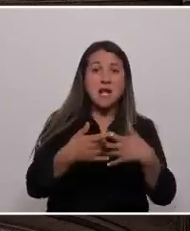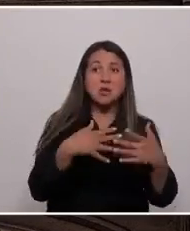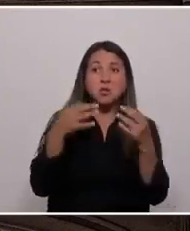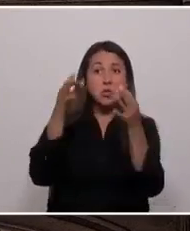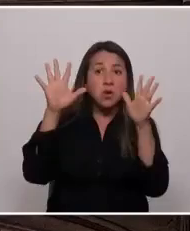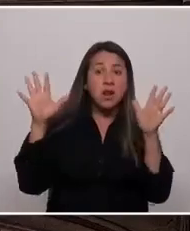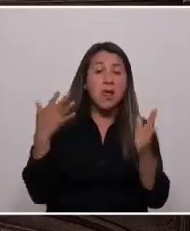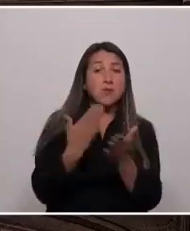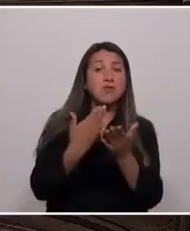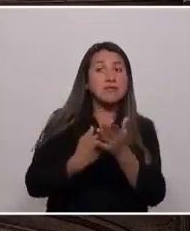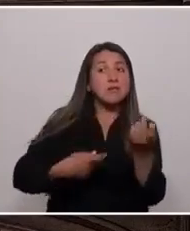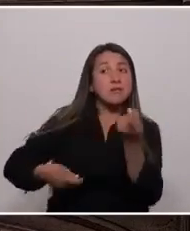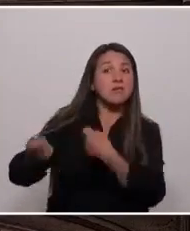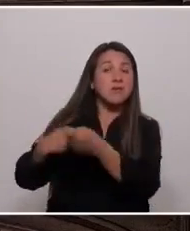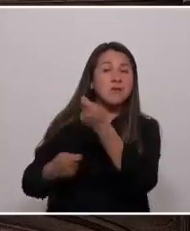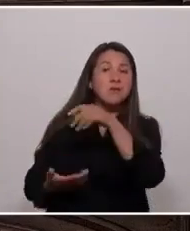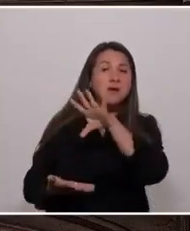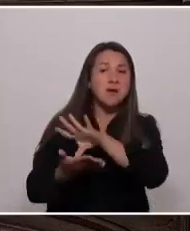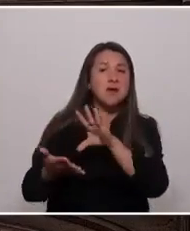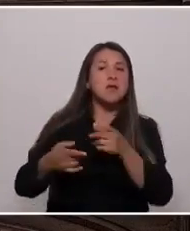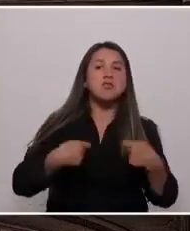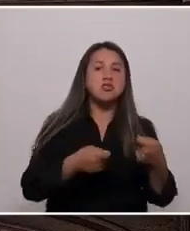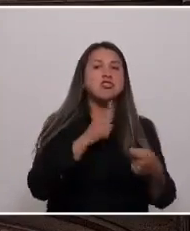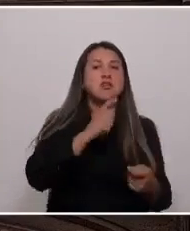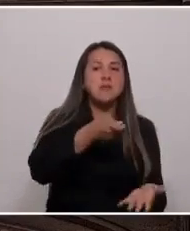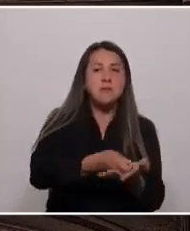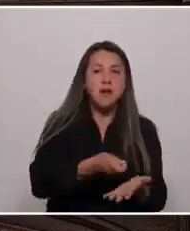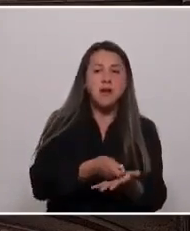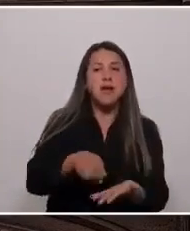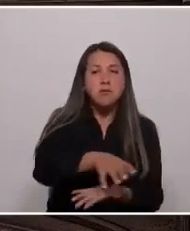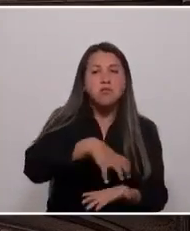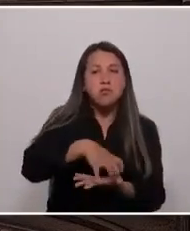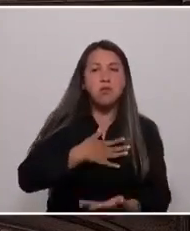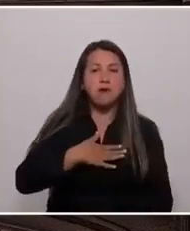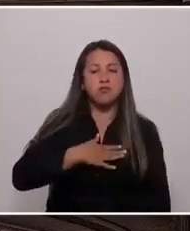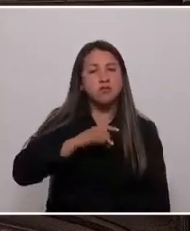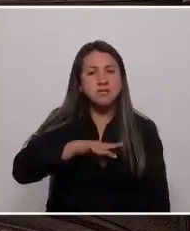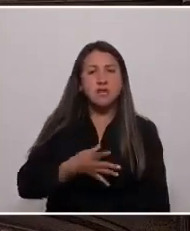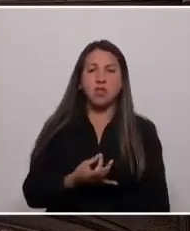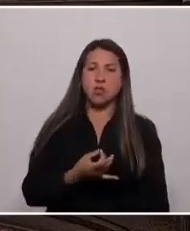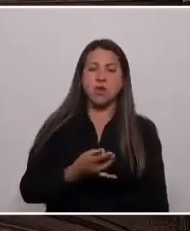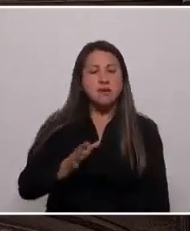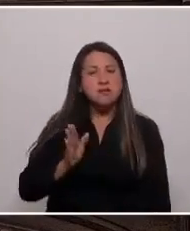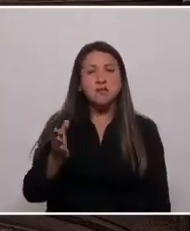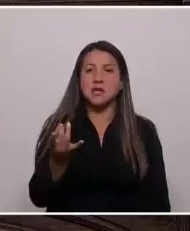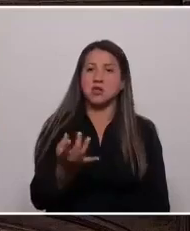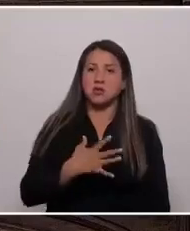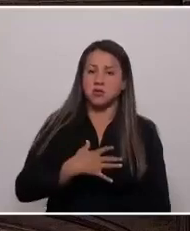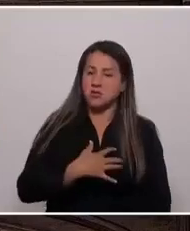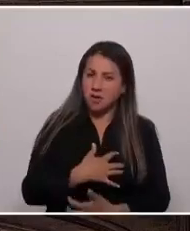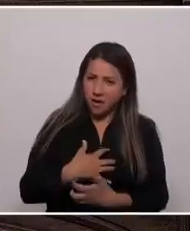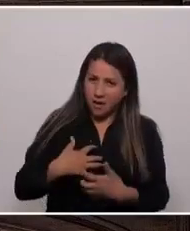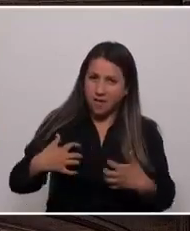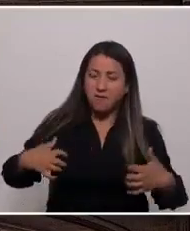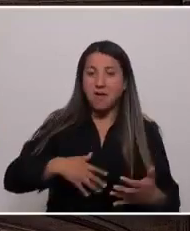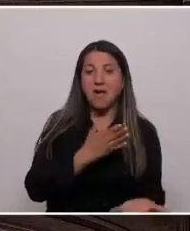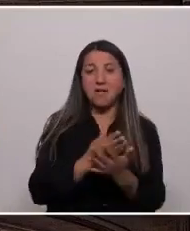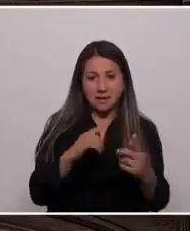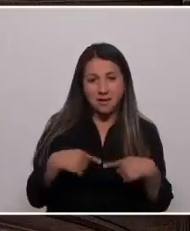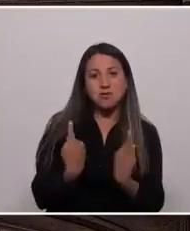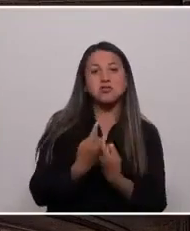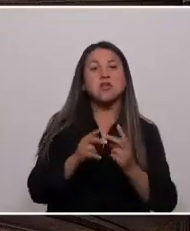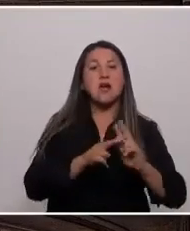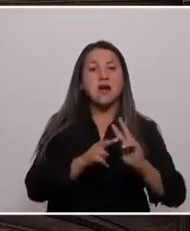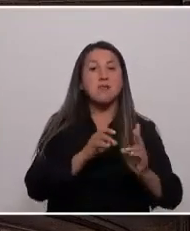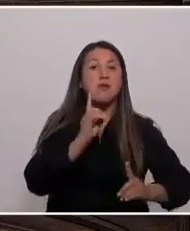y que los costos los siga pagando el pueblo este chile duele y va a seguir toreando con sabor a rabia impotencia hasta que nosotros no hagamos algo en este